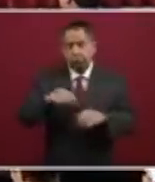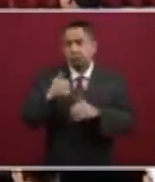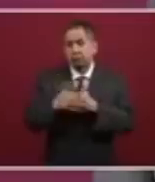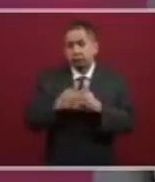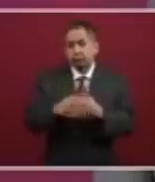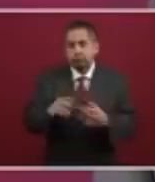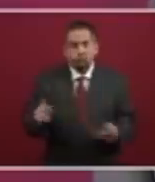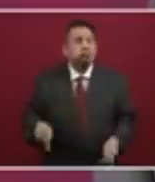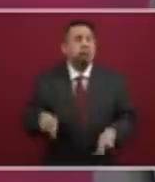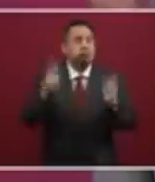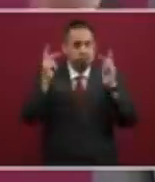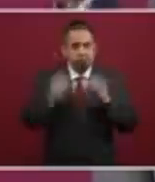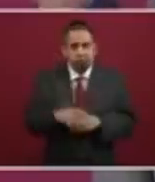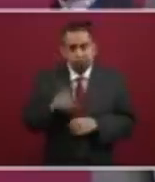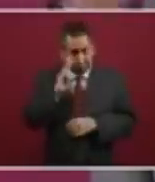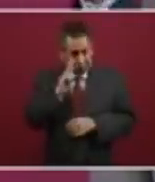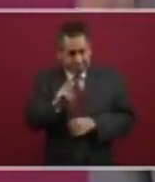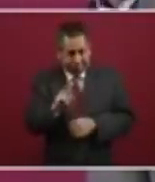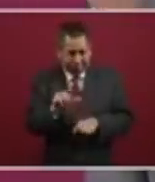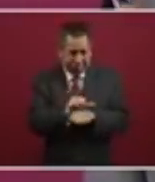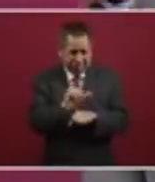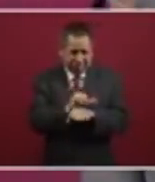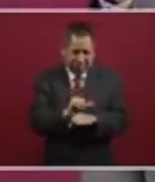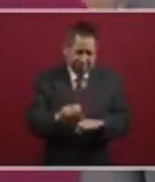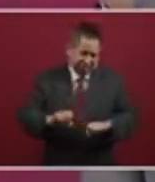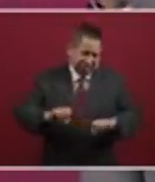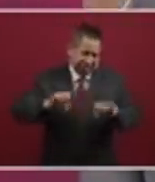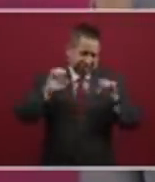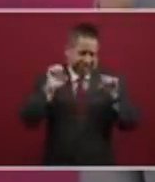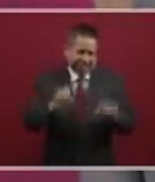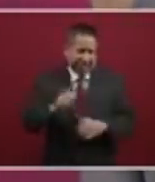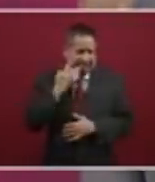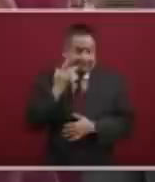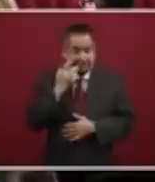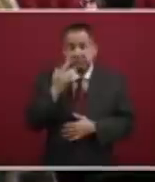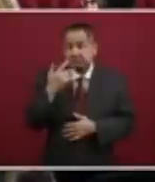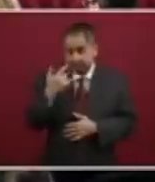Van a ver qué carrazos. Y